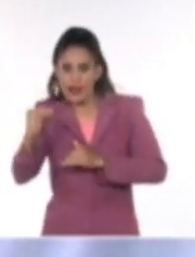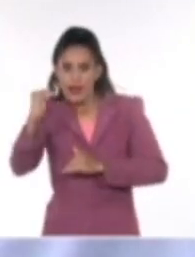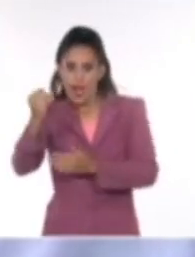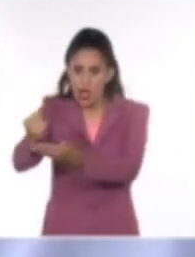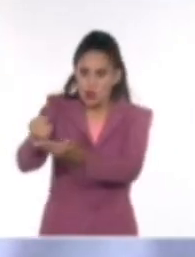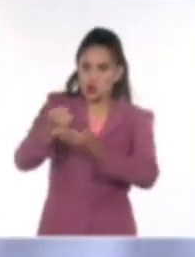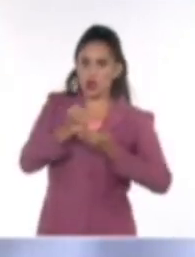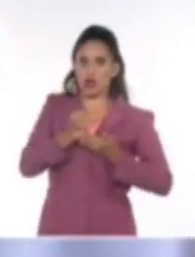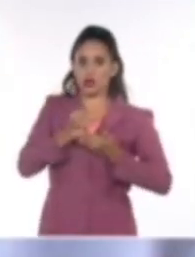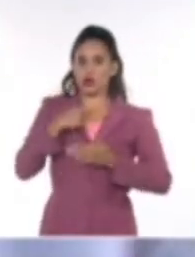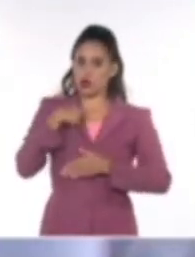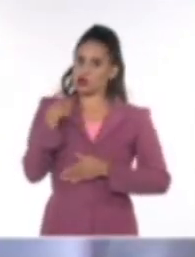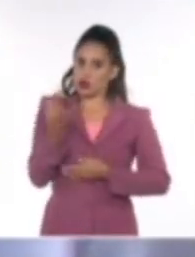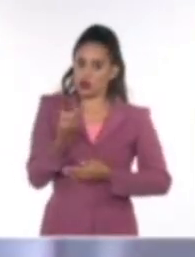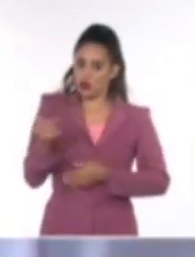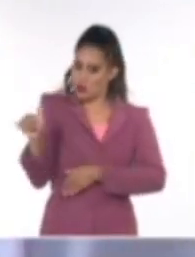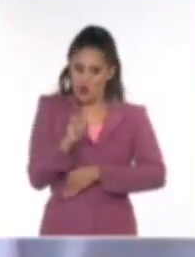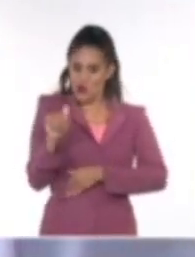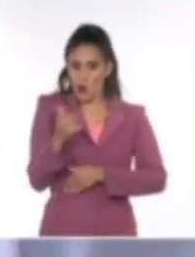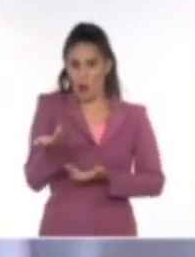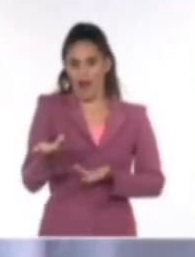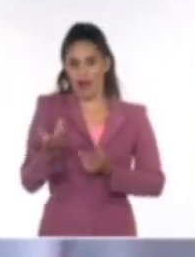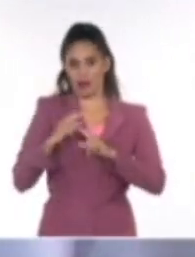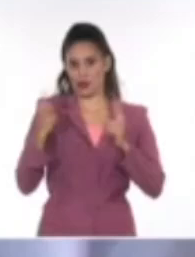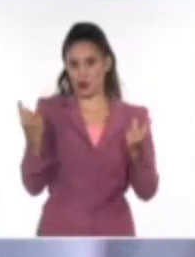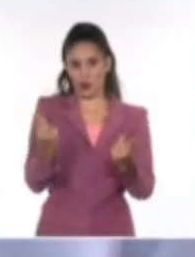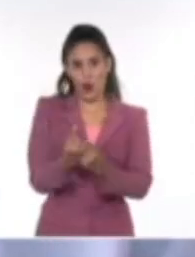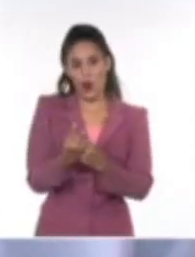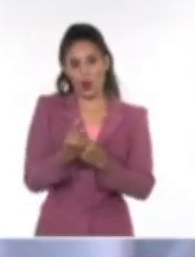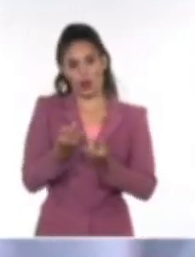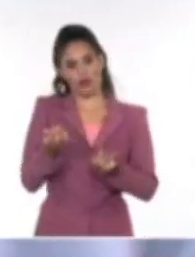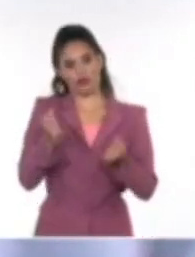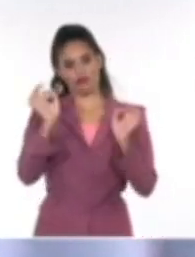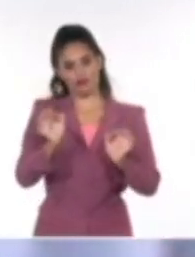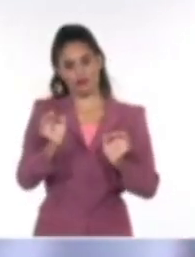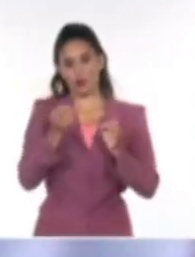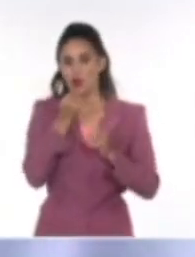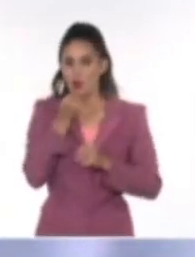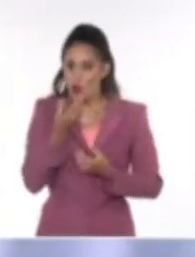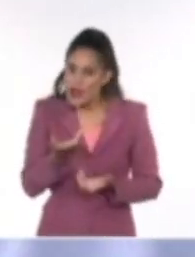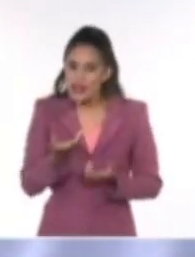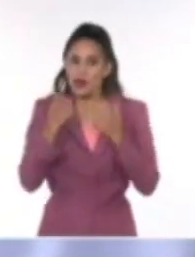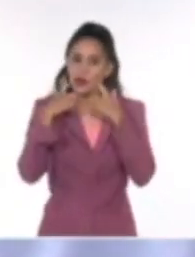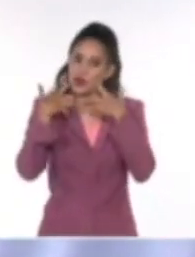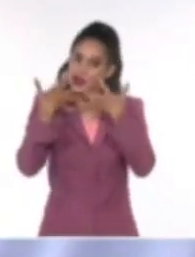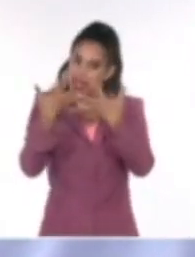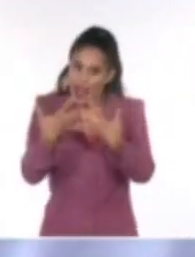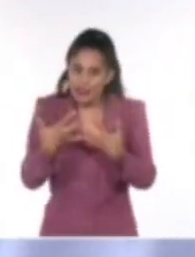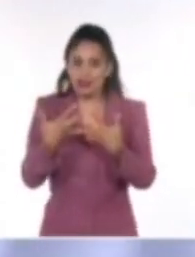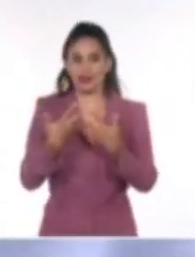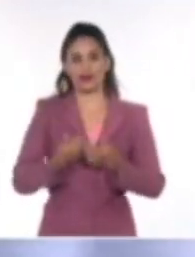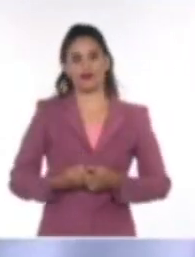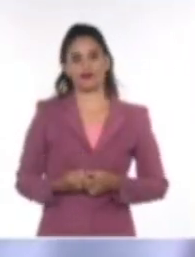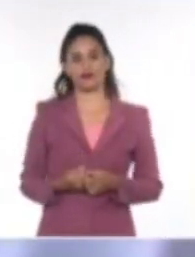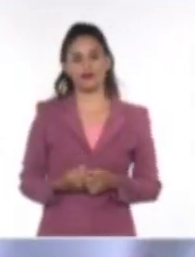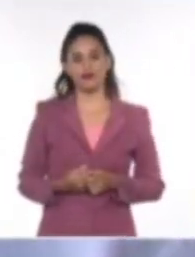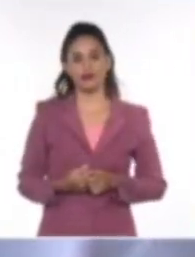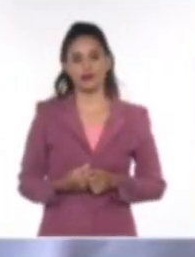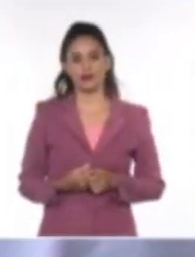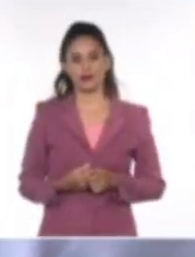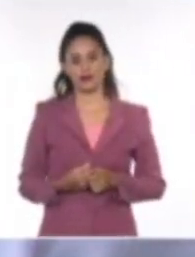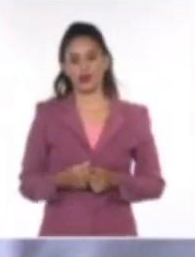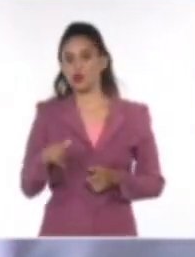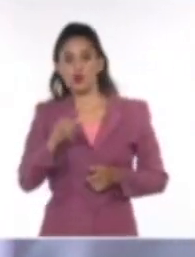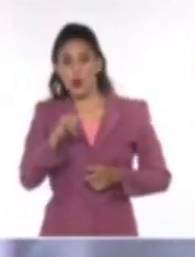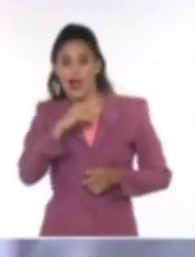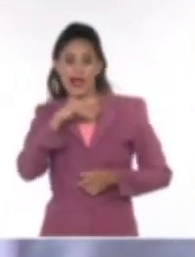nosotros. Ganamos todo y ellos ganan como personas porque se van a sentir útiles, se van a